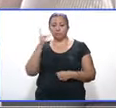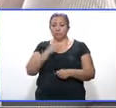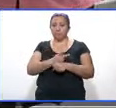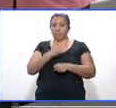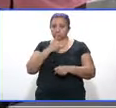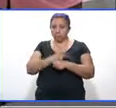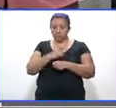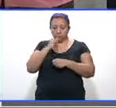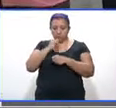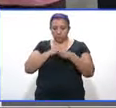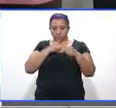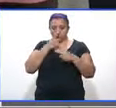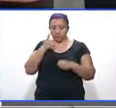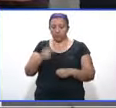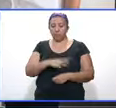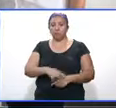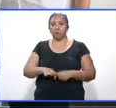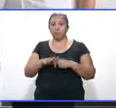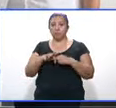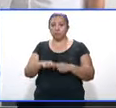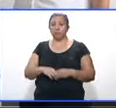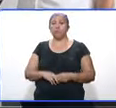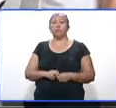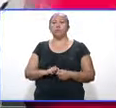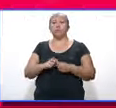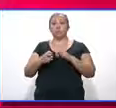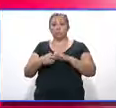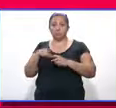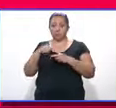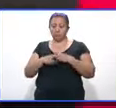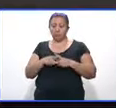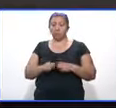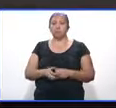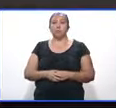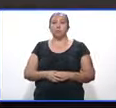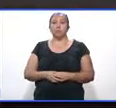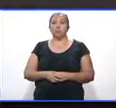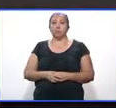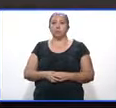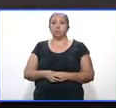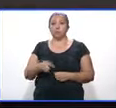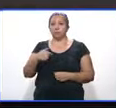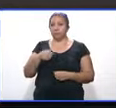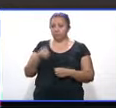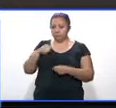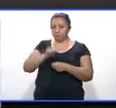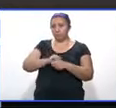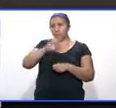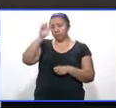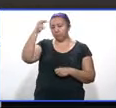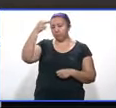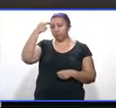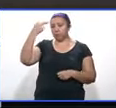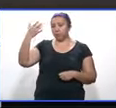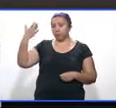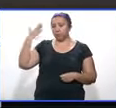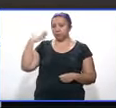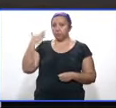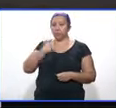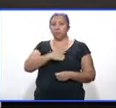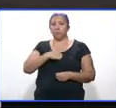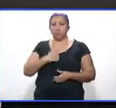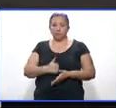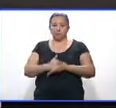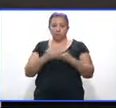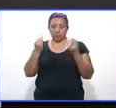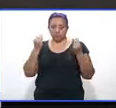preparatoria, investigador y delegado de la Olimpiada de Matemáticas. Cuando estaba en secundaria recuerdo muy bien que me gustaba ayudar mucho